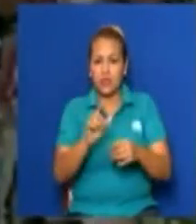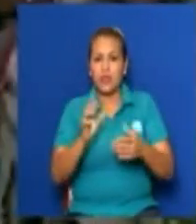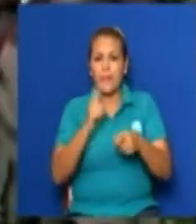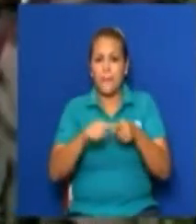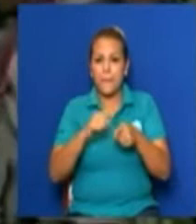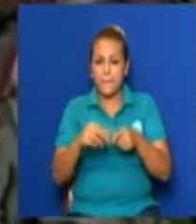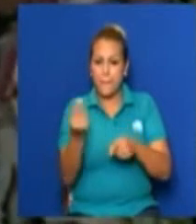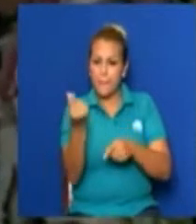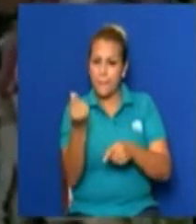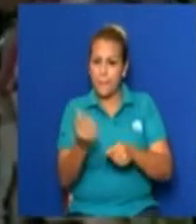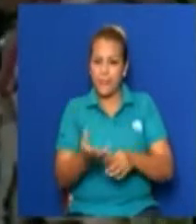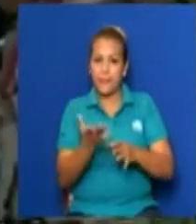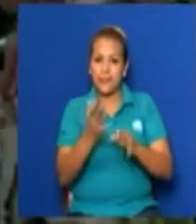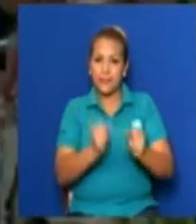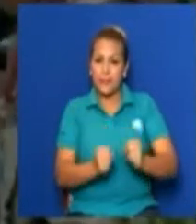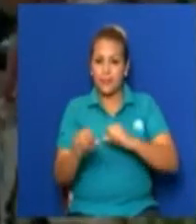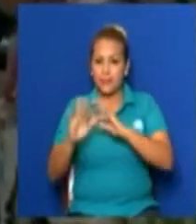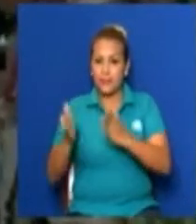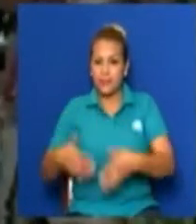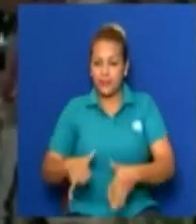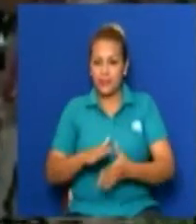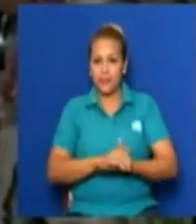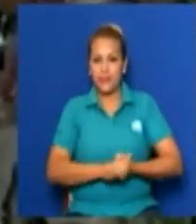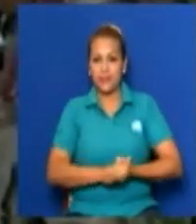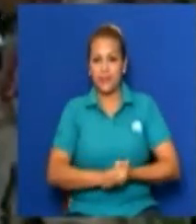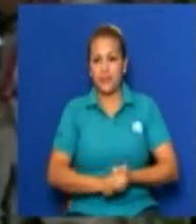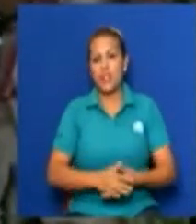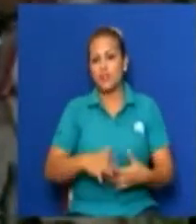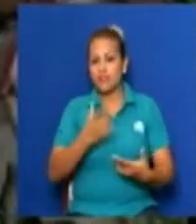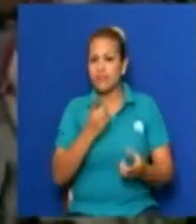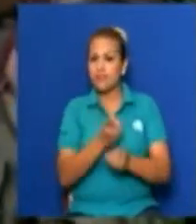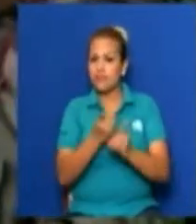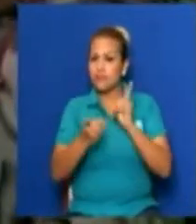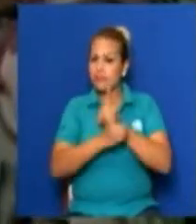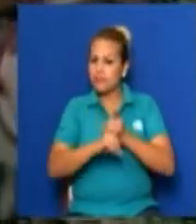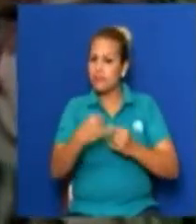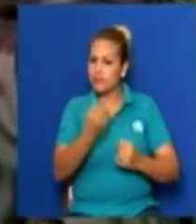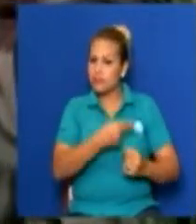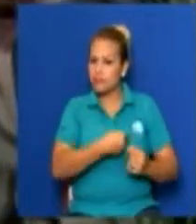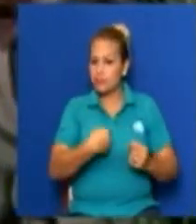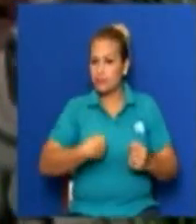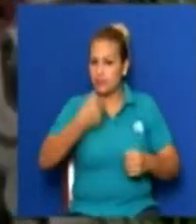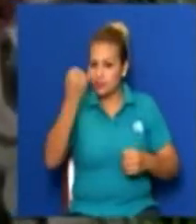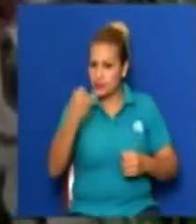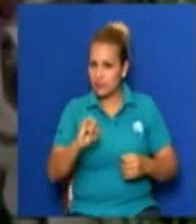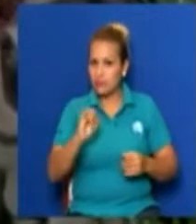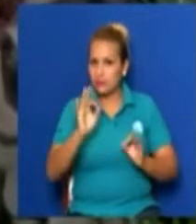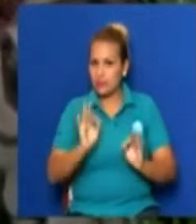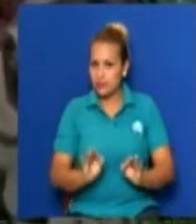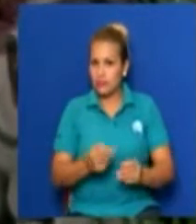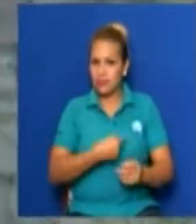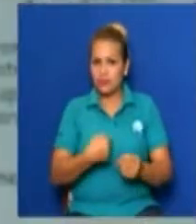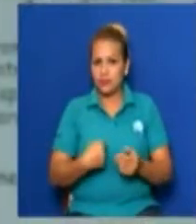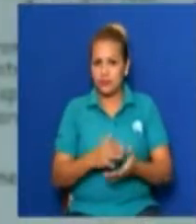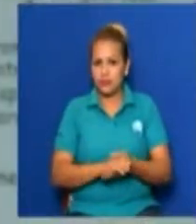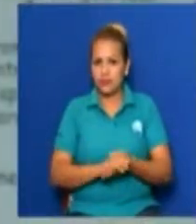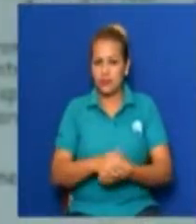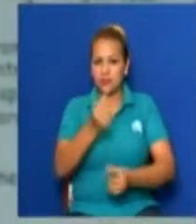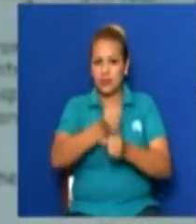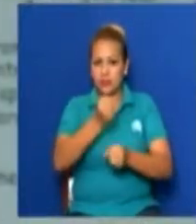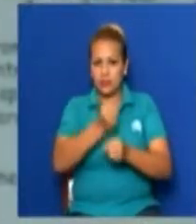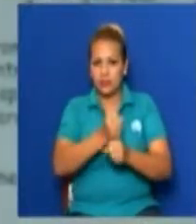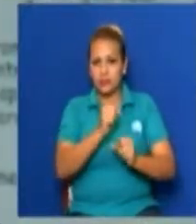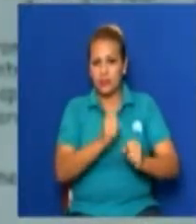remuneración entre la mano de obra masculina y femenina, y debe garantizarse su aplicación a todos y todas los trabajadores y